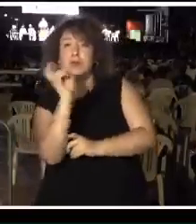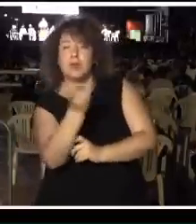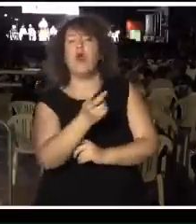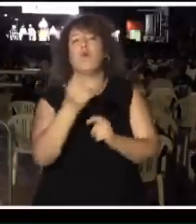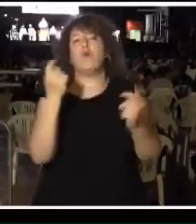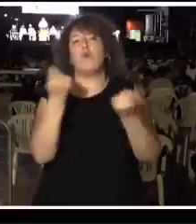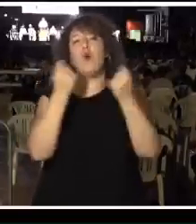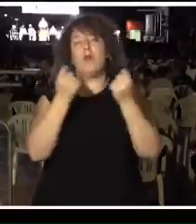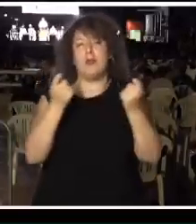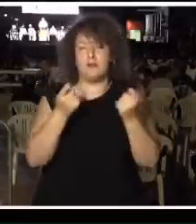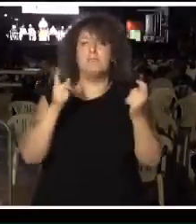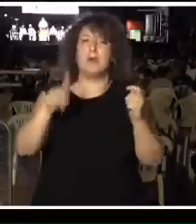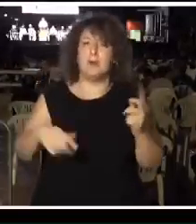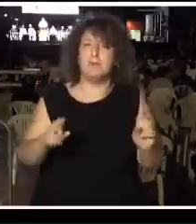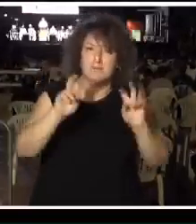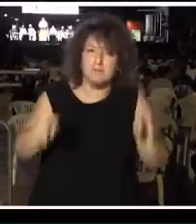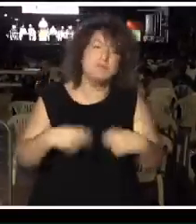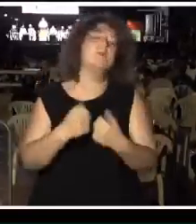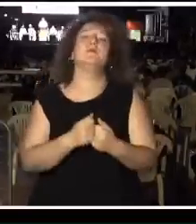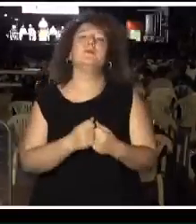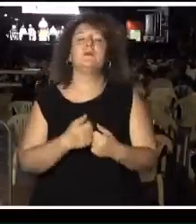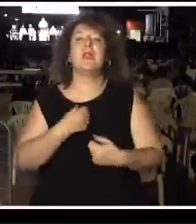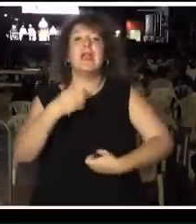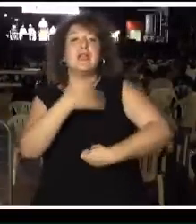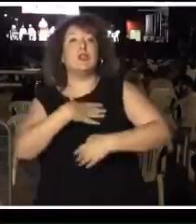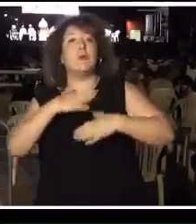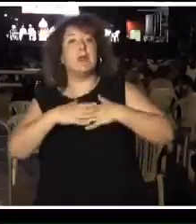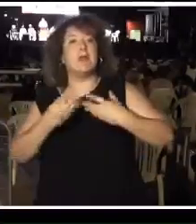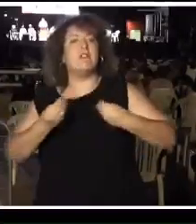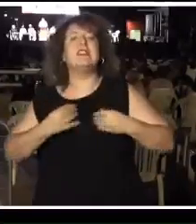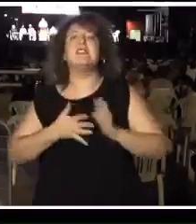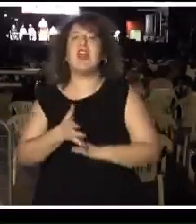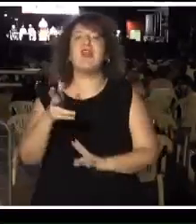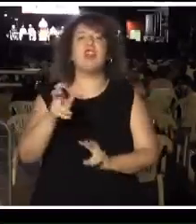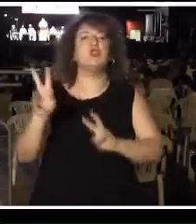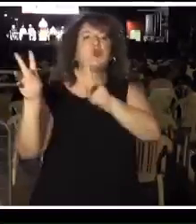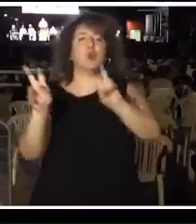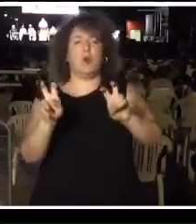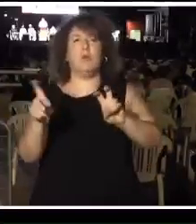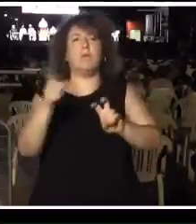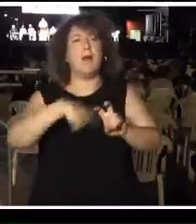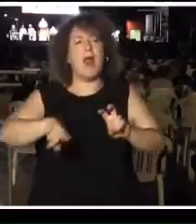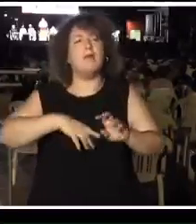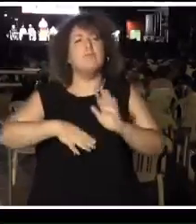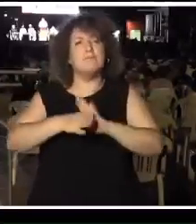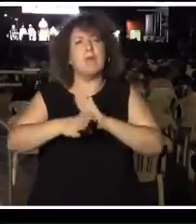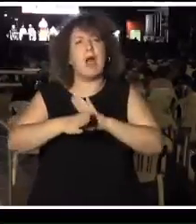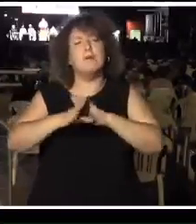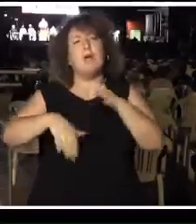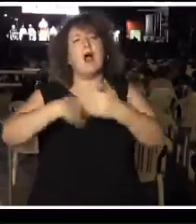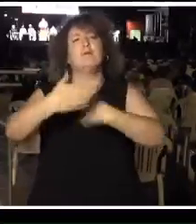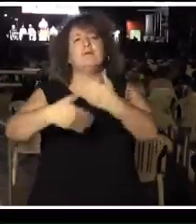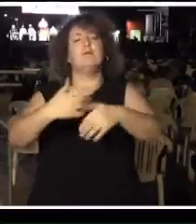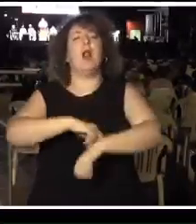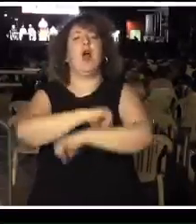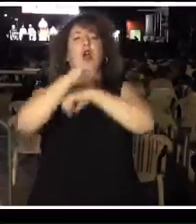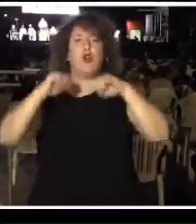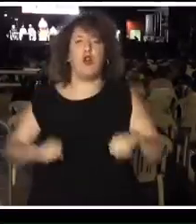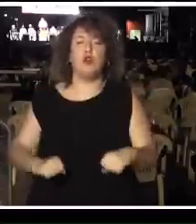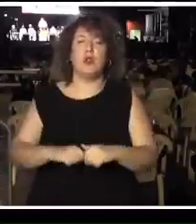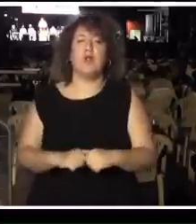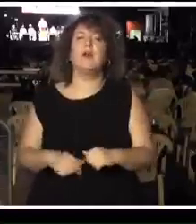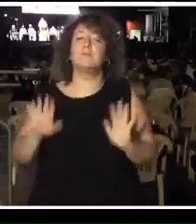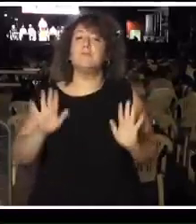incipiente ingreso mínimo vital, hemos generado un nuevo derecho que es necesario consolidar. Estas medidas siempre